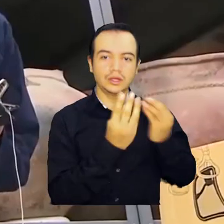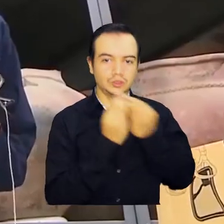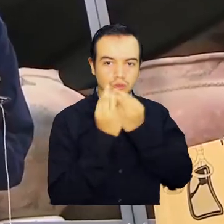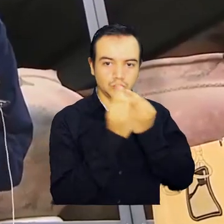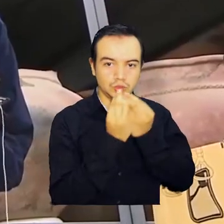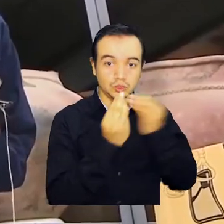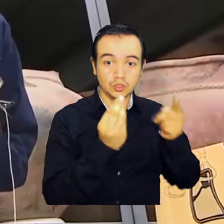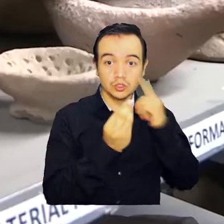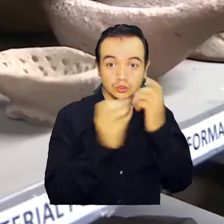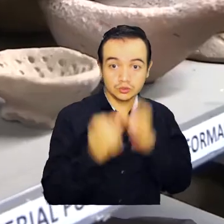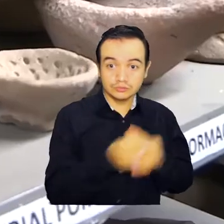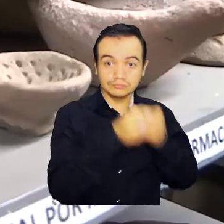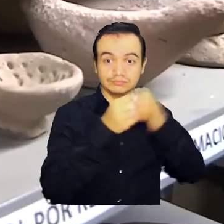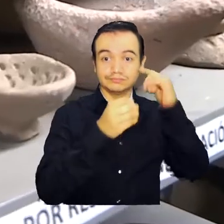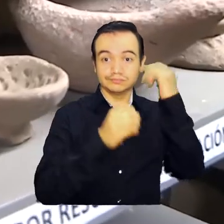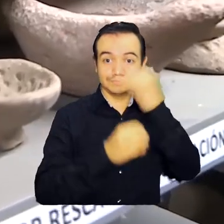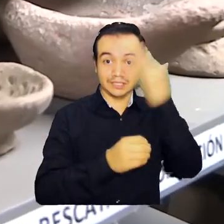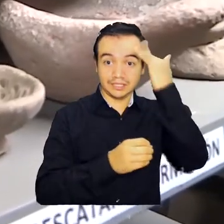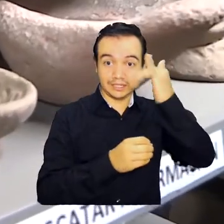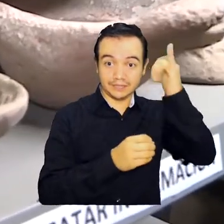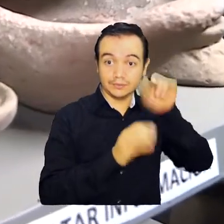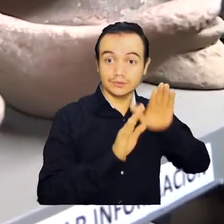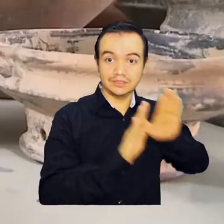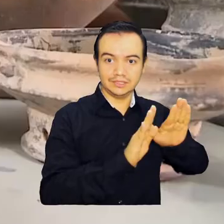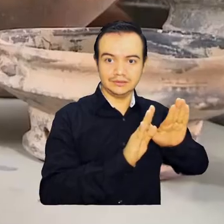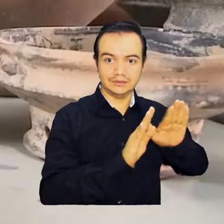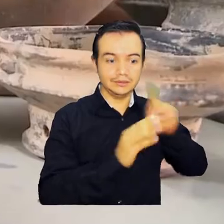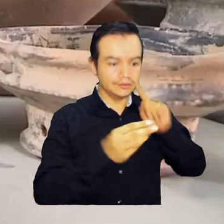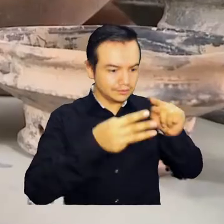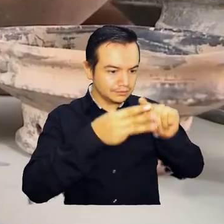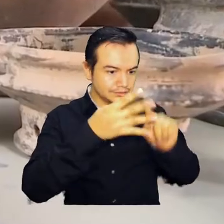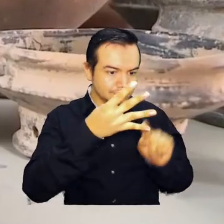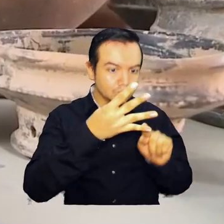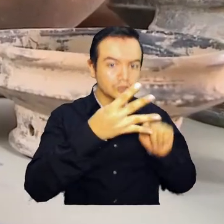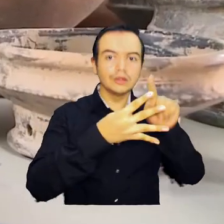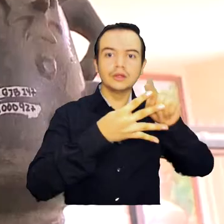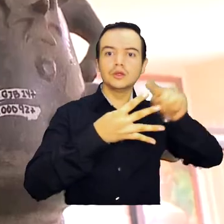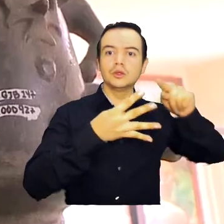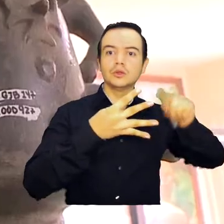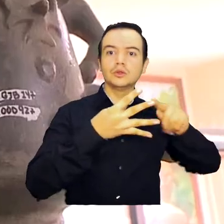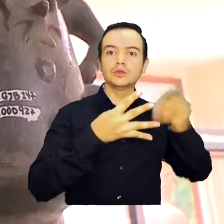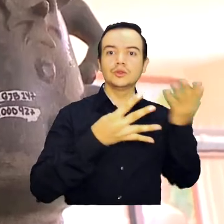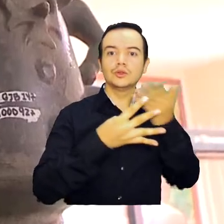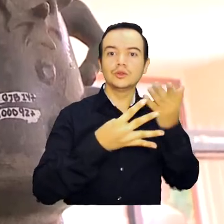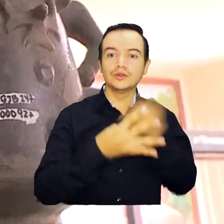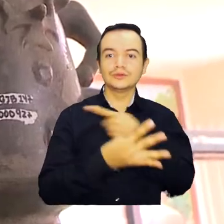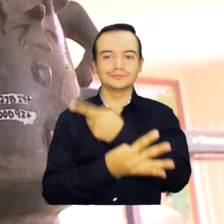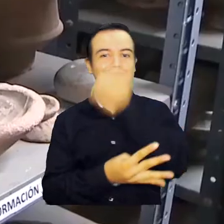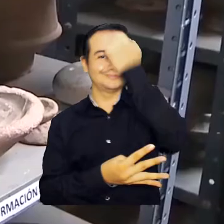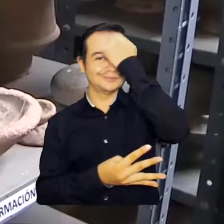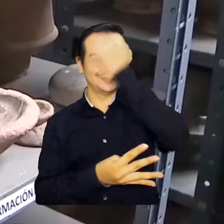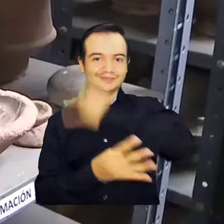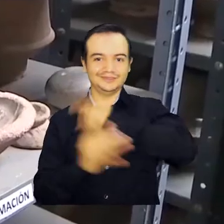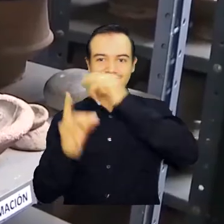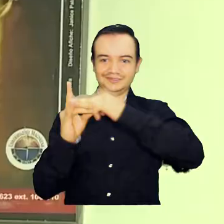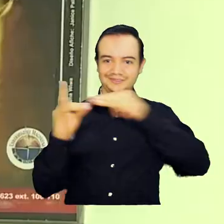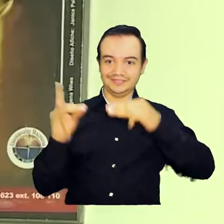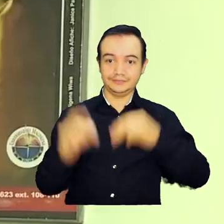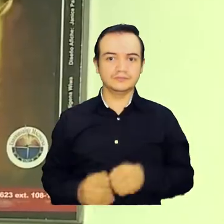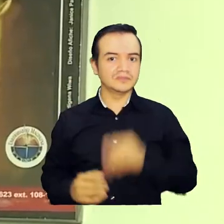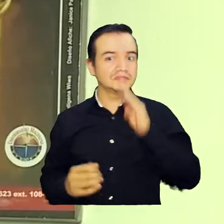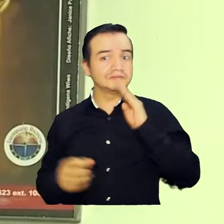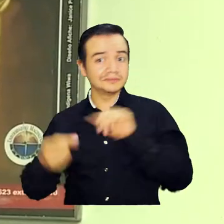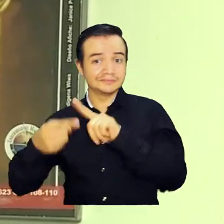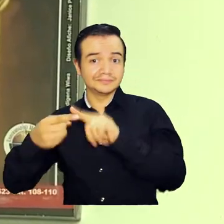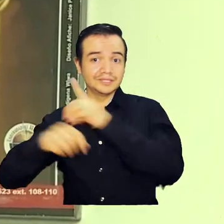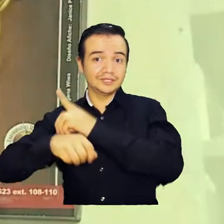del Consejo Académico de dicho organismo, donde sobresalen los nombres de dos docentes de la Universidad del Magdalena. Se